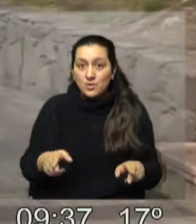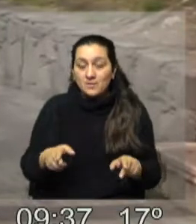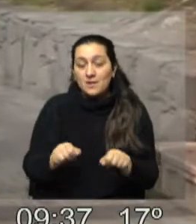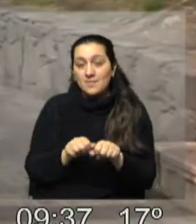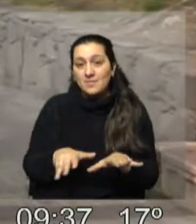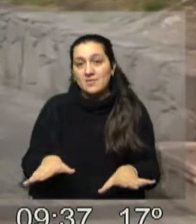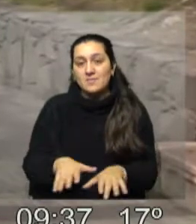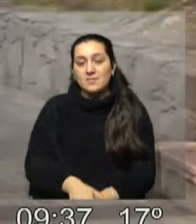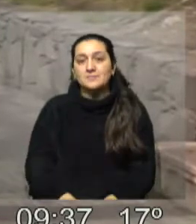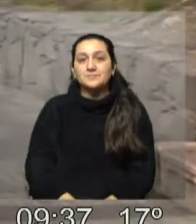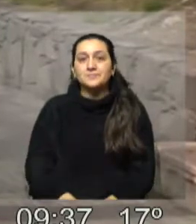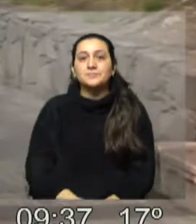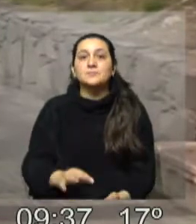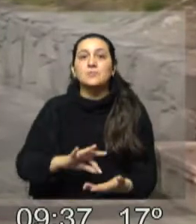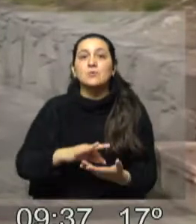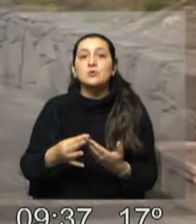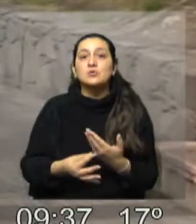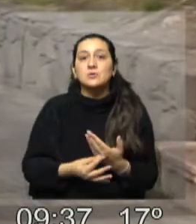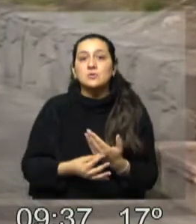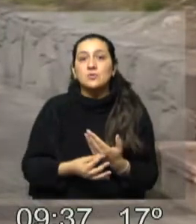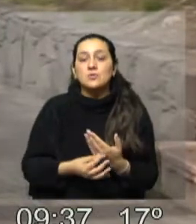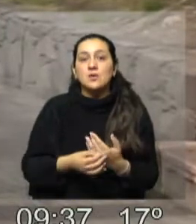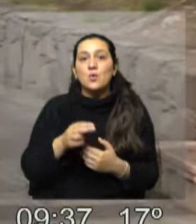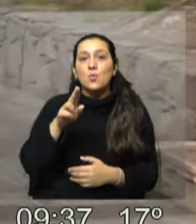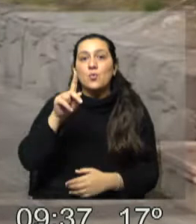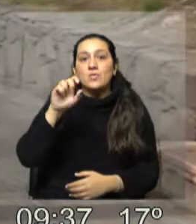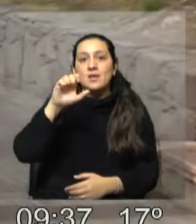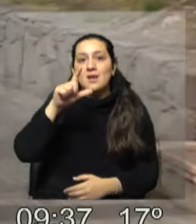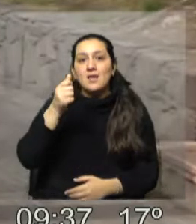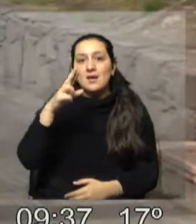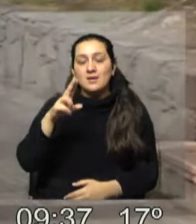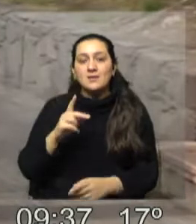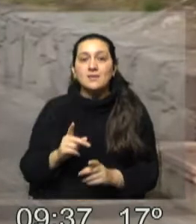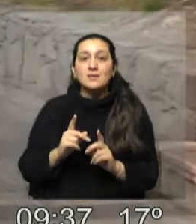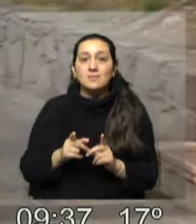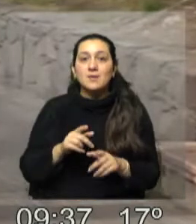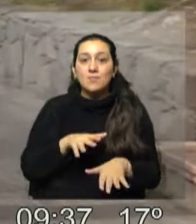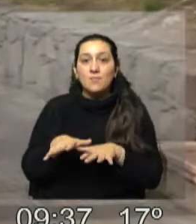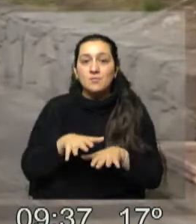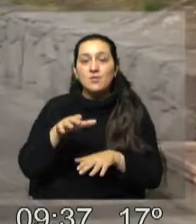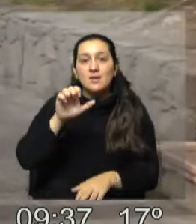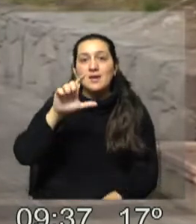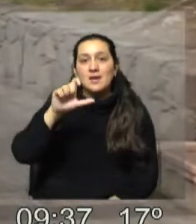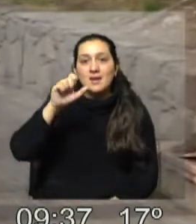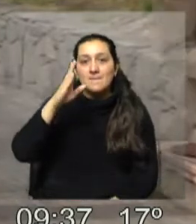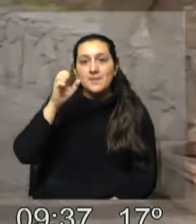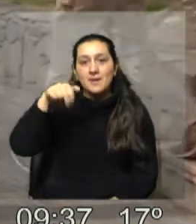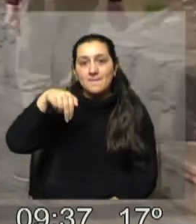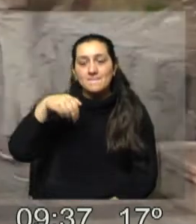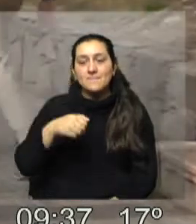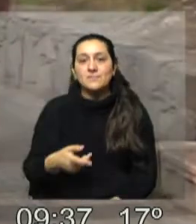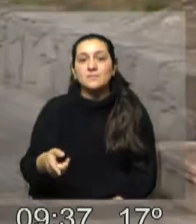por el Centro Interdisciplinario del Envejecimiento de la UDELAR y también el Movimiento LFM, integrado por familiares y residentes de